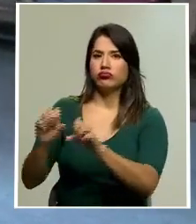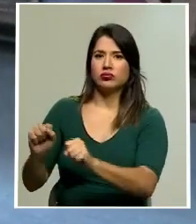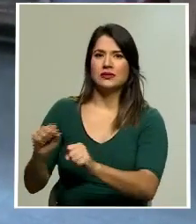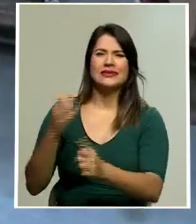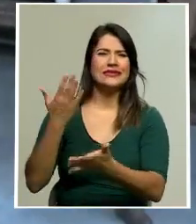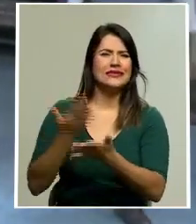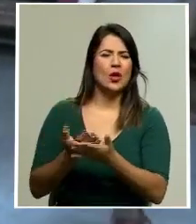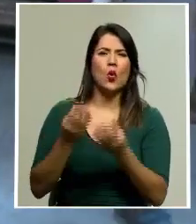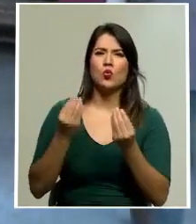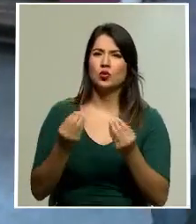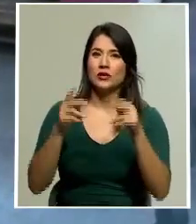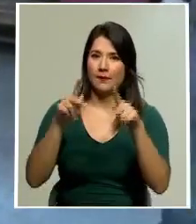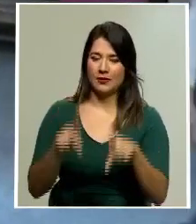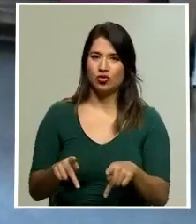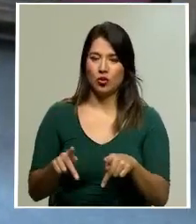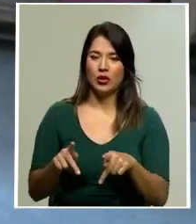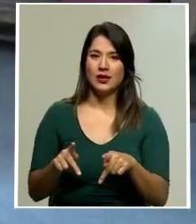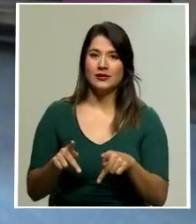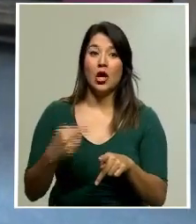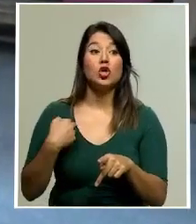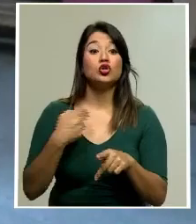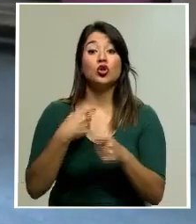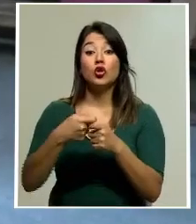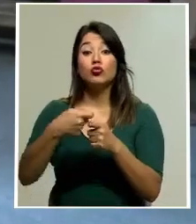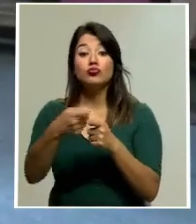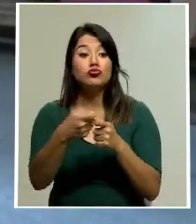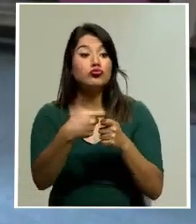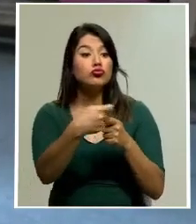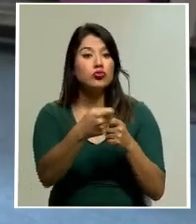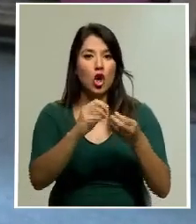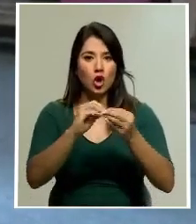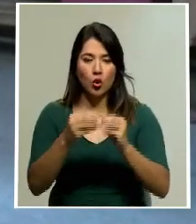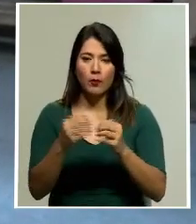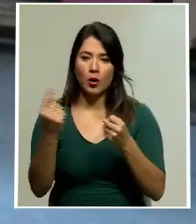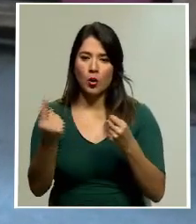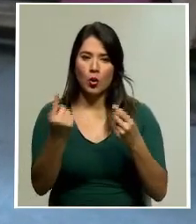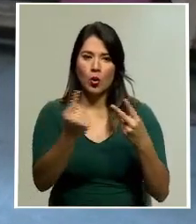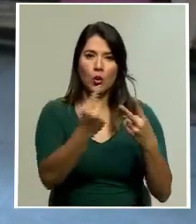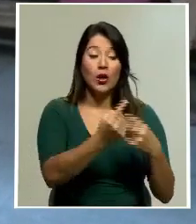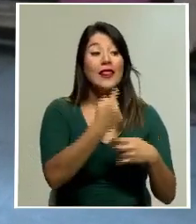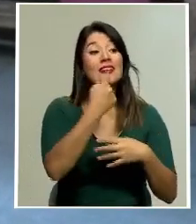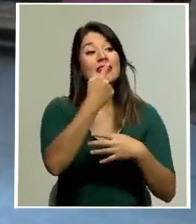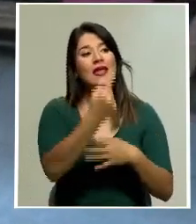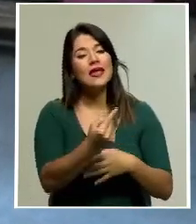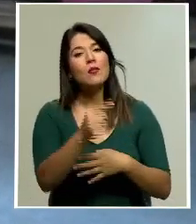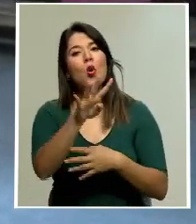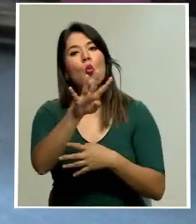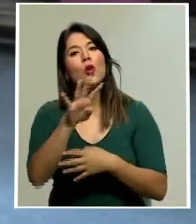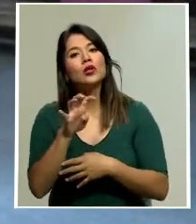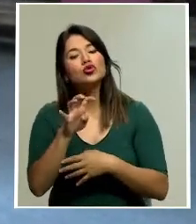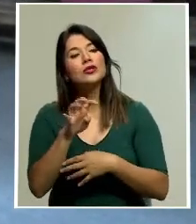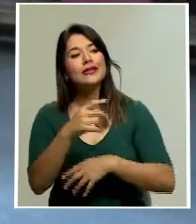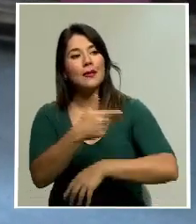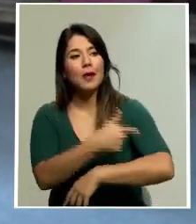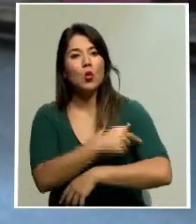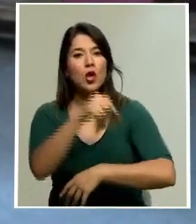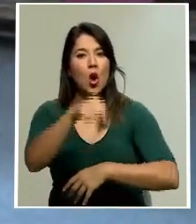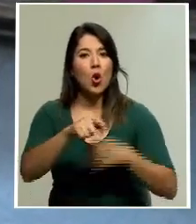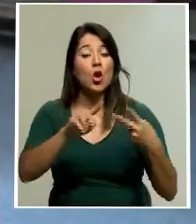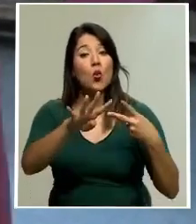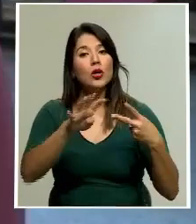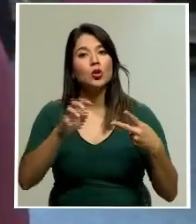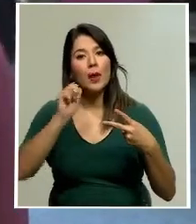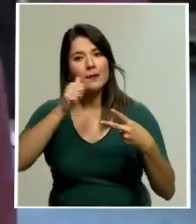gente. Cuando entregamos las fichas se le explicó a la gente que son 400 dosis el día de hoy, 400 dosis el día de mañana. Los usuarios